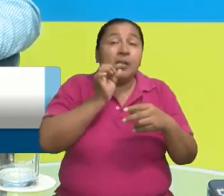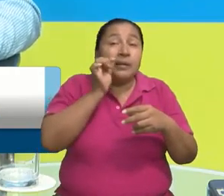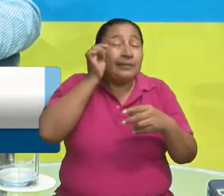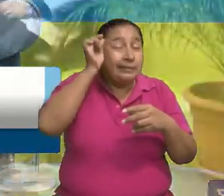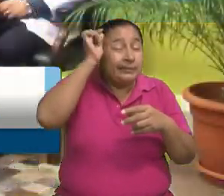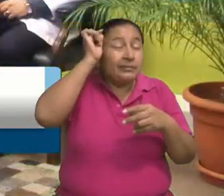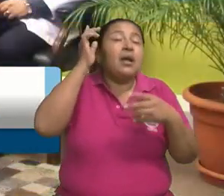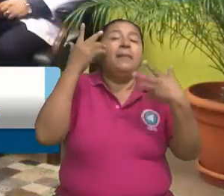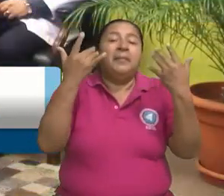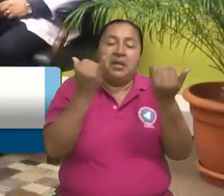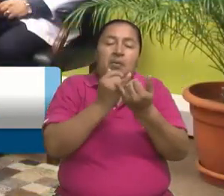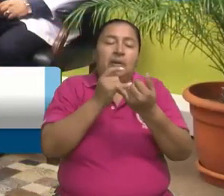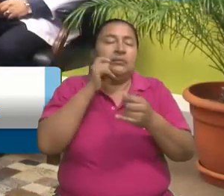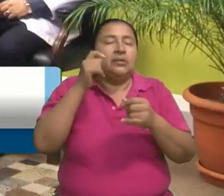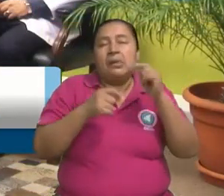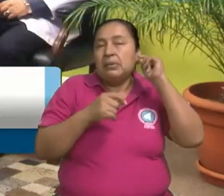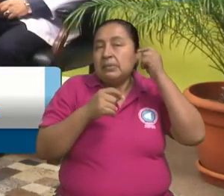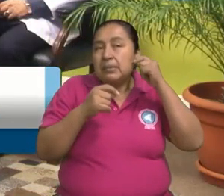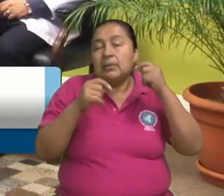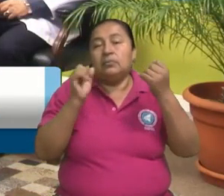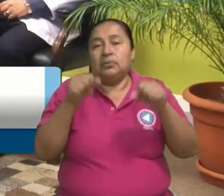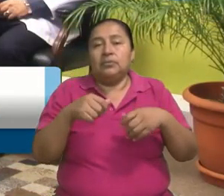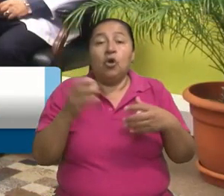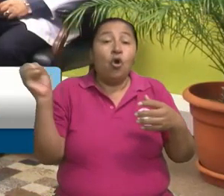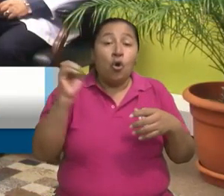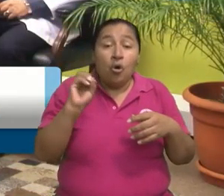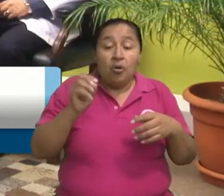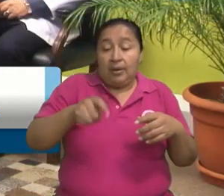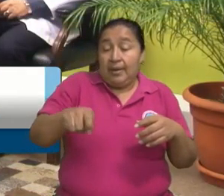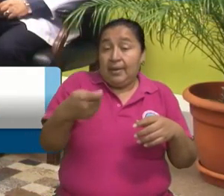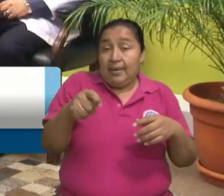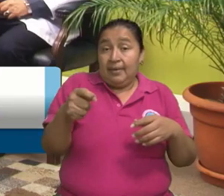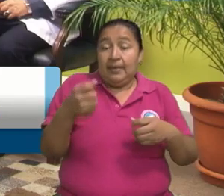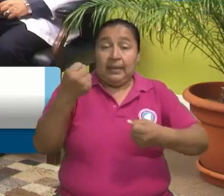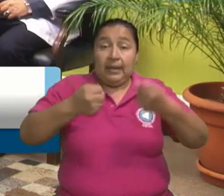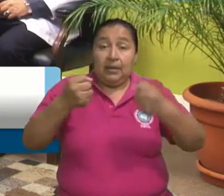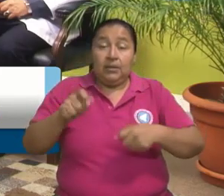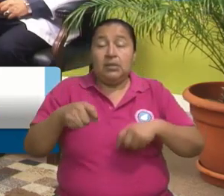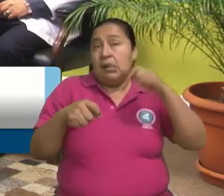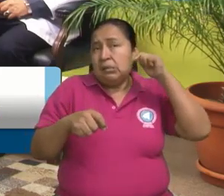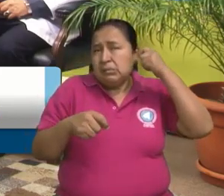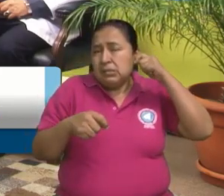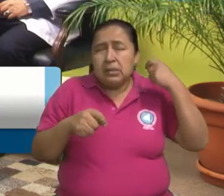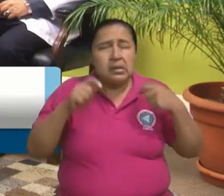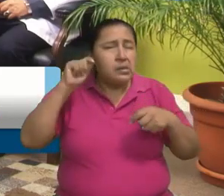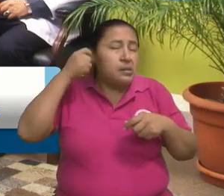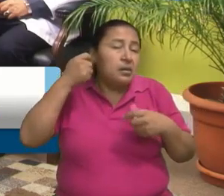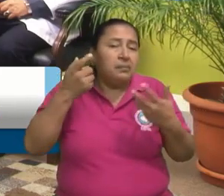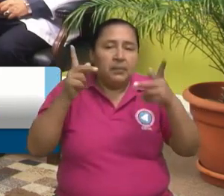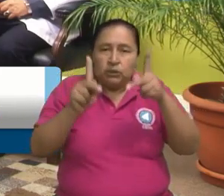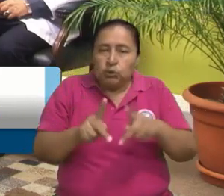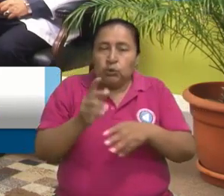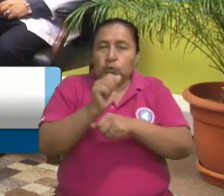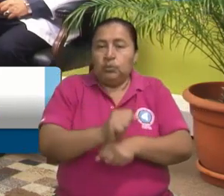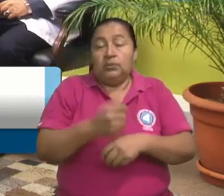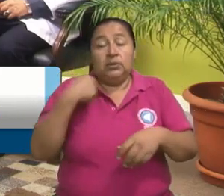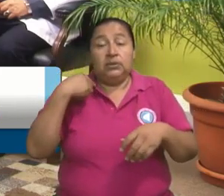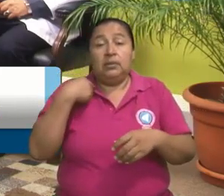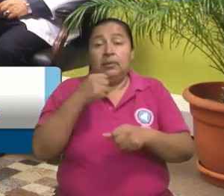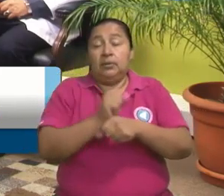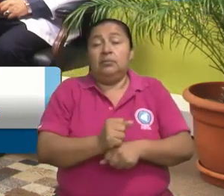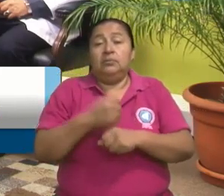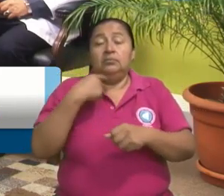así es o alguna o la llave del vehículo de la casa pues generalmente se